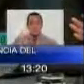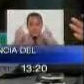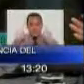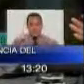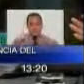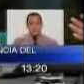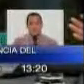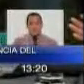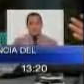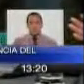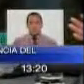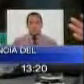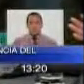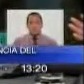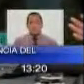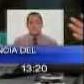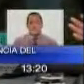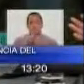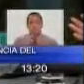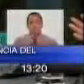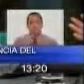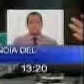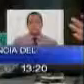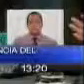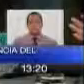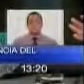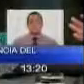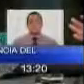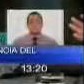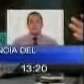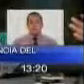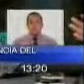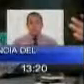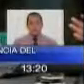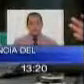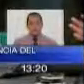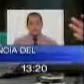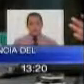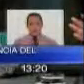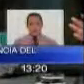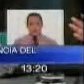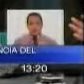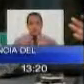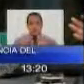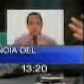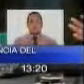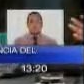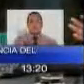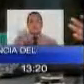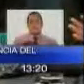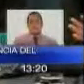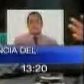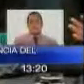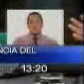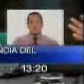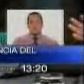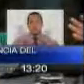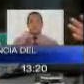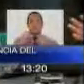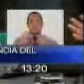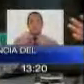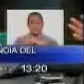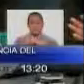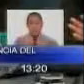articulación, de verificación de información, para que lo que sucede en el fuero interno, en la